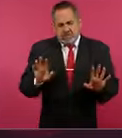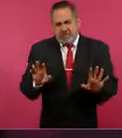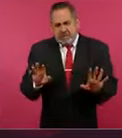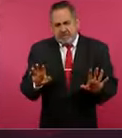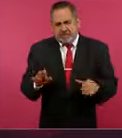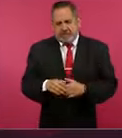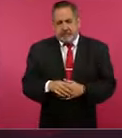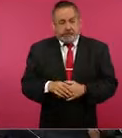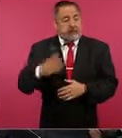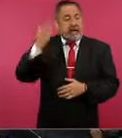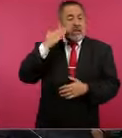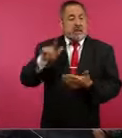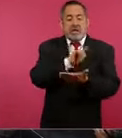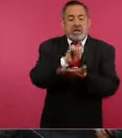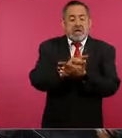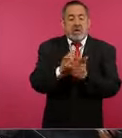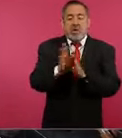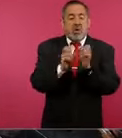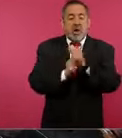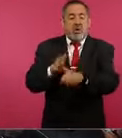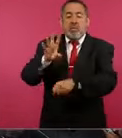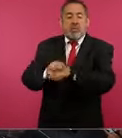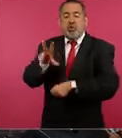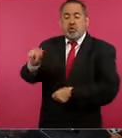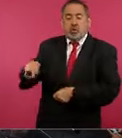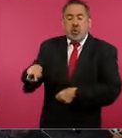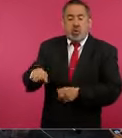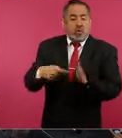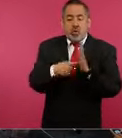y no estaba permitido por la Constitución.